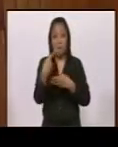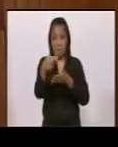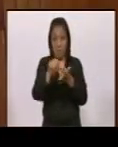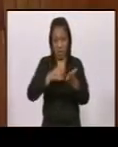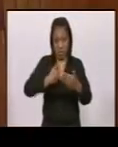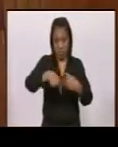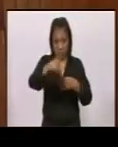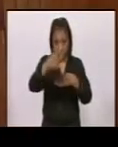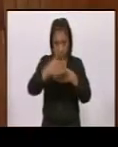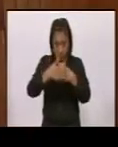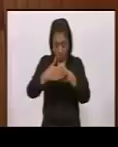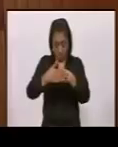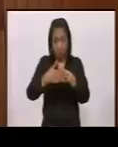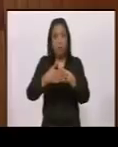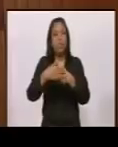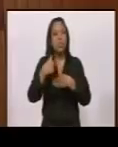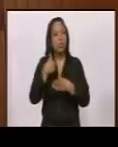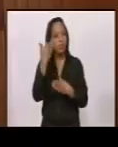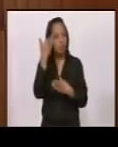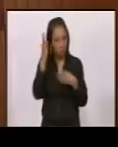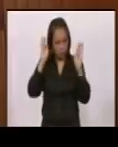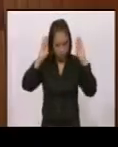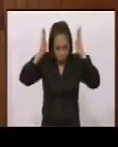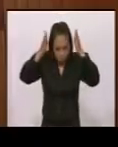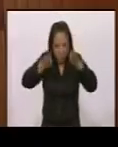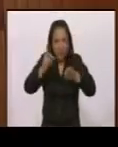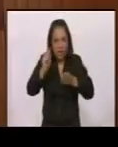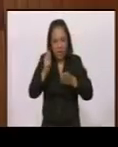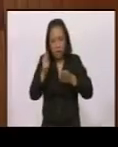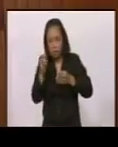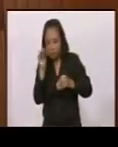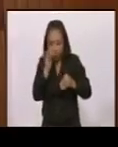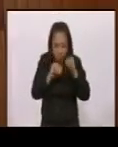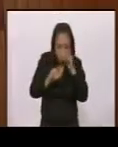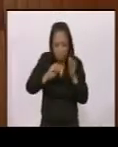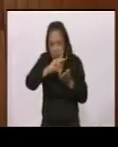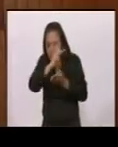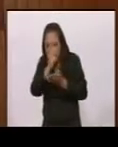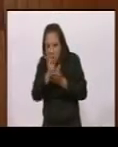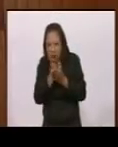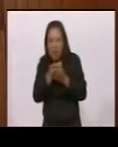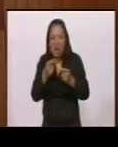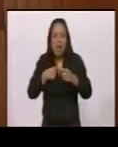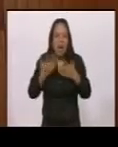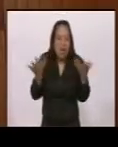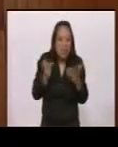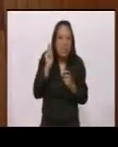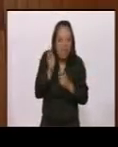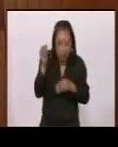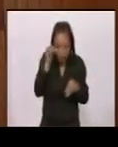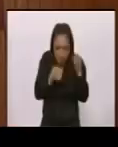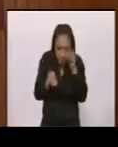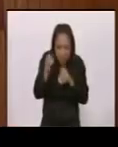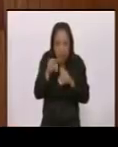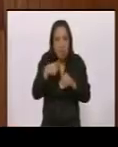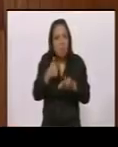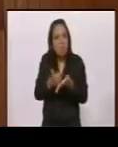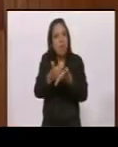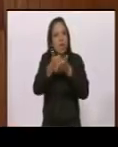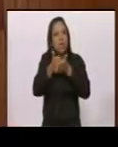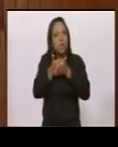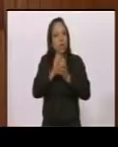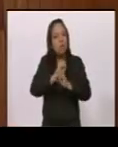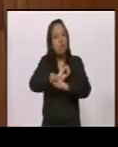meses dedicaré tiempo para planear y definir las acciones que permitan la concreción del